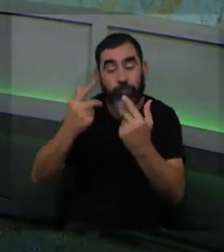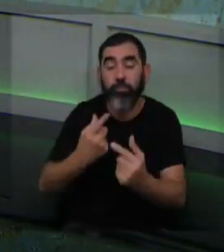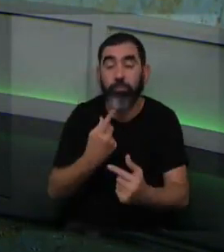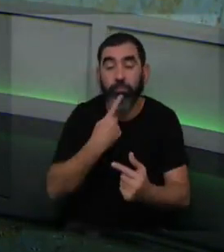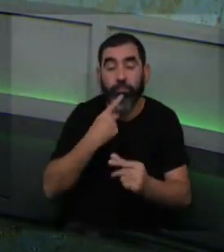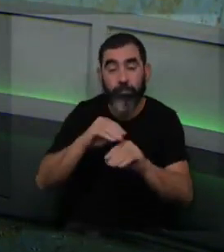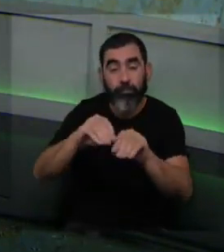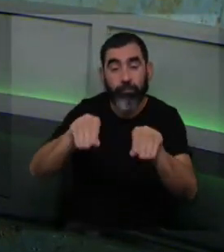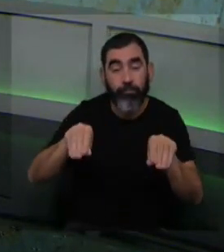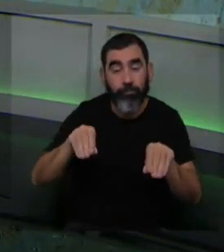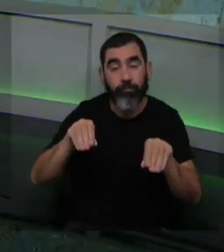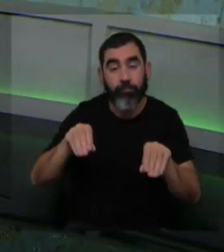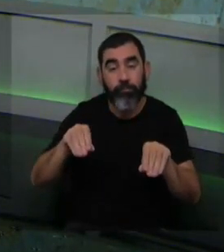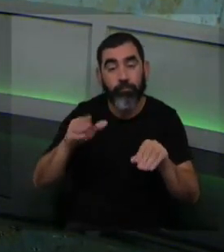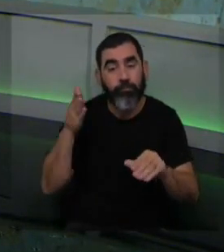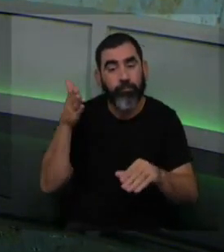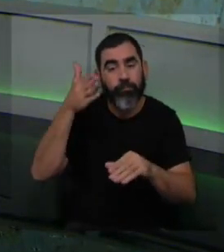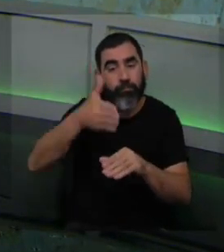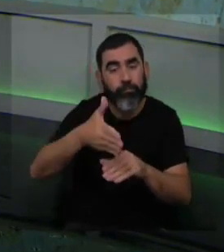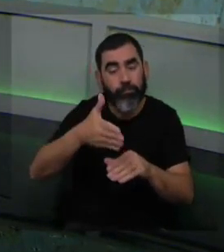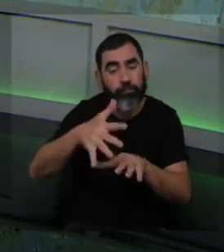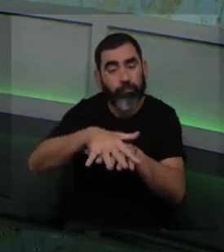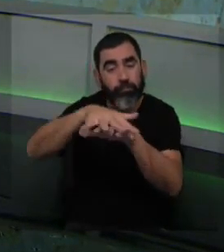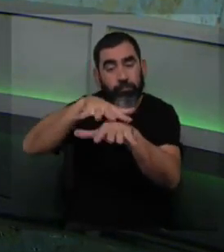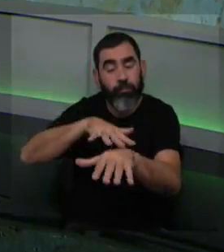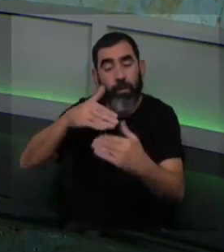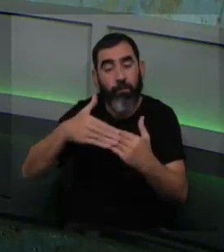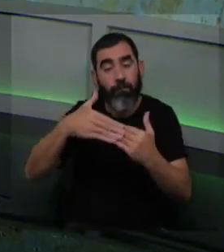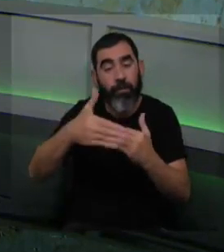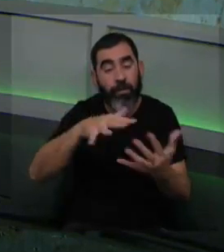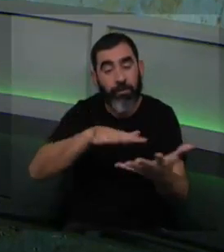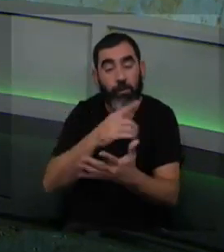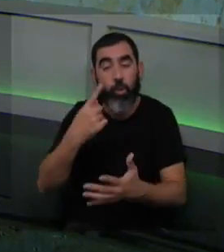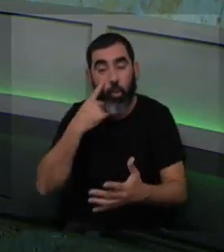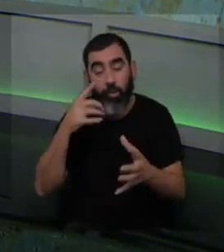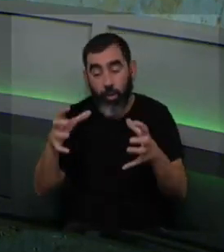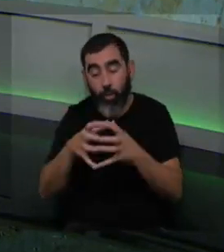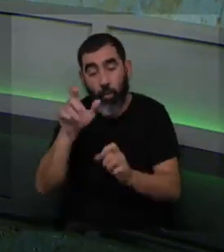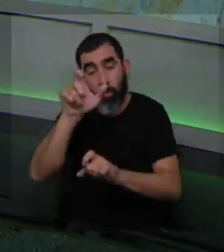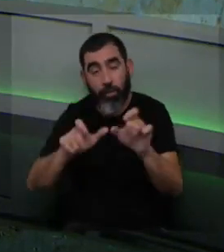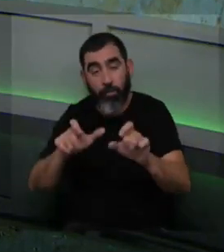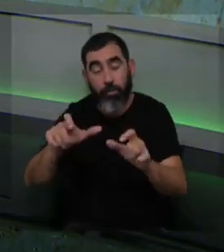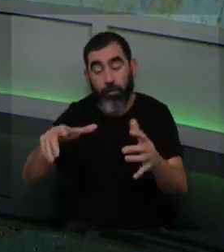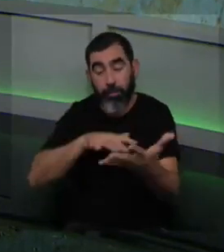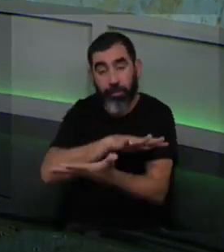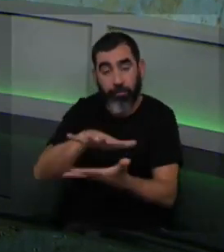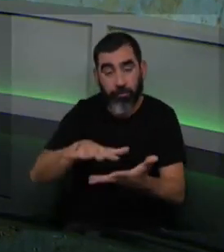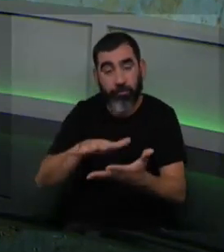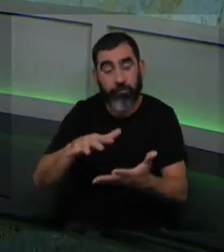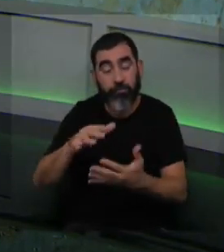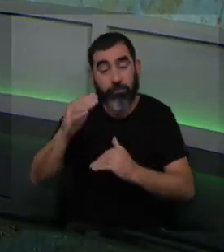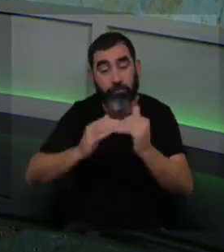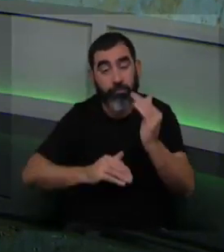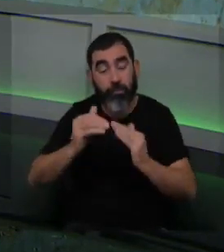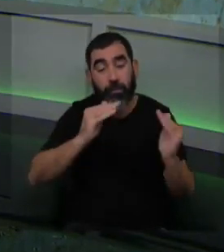en territorio. Hace un tiempo se acercaron a los plenarios de vecinos del barrio, conocieron allí un grupo de personas que vivían en comunidad e iniciaron la